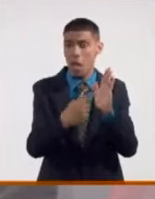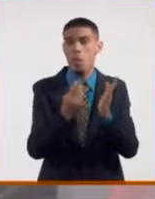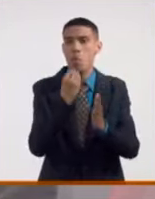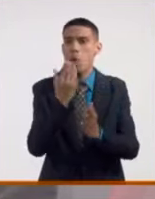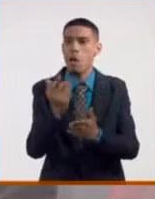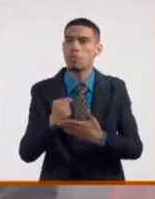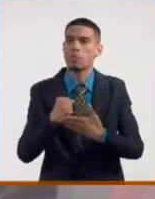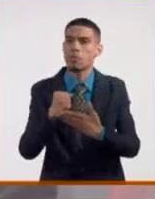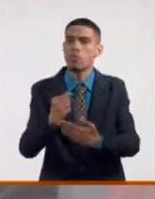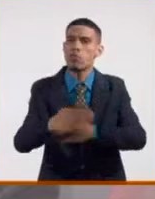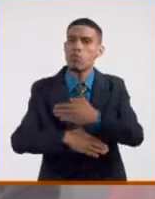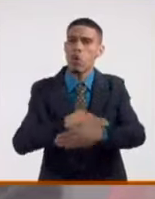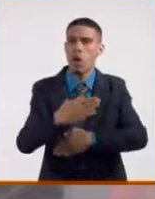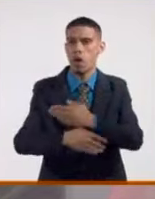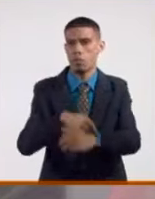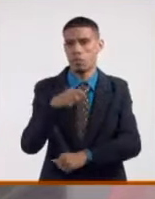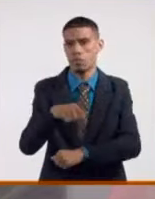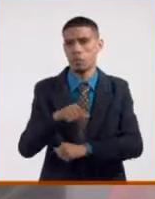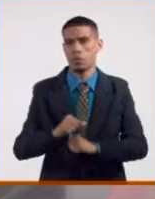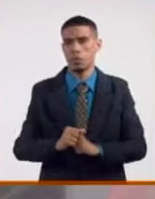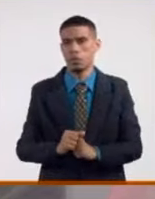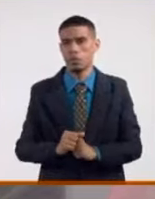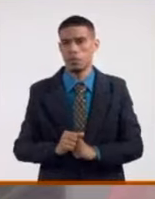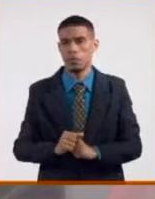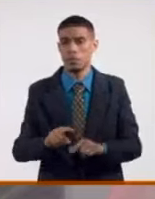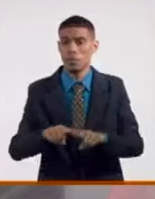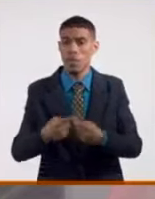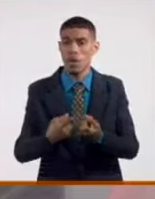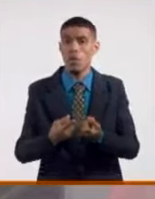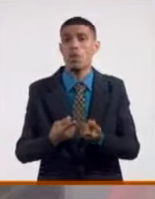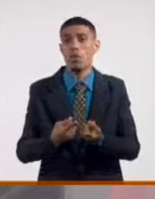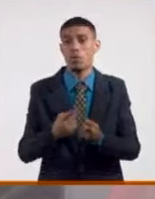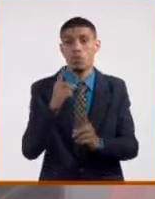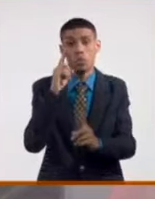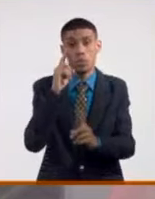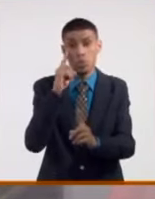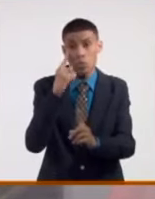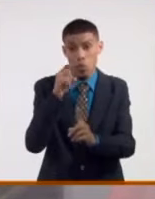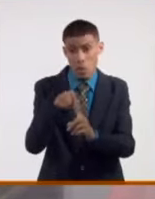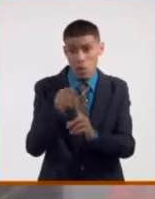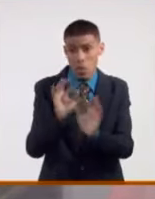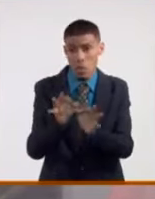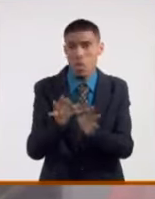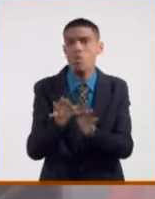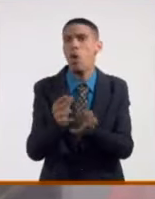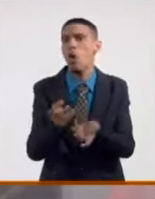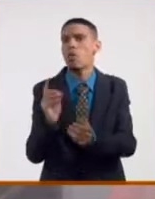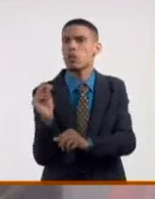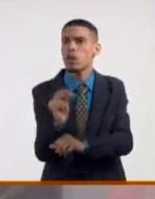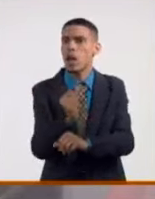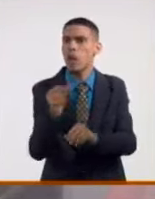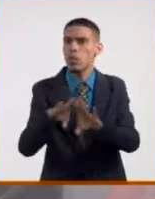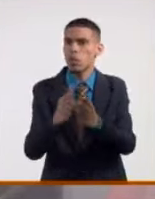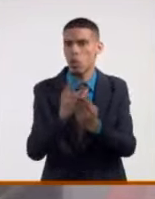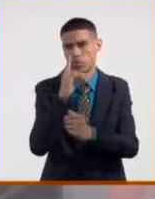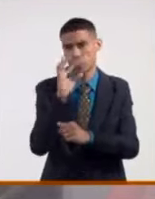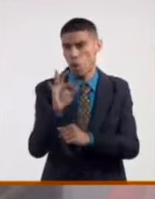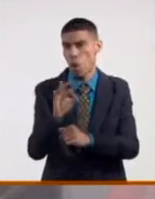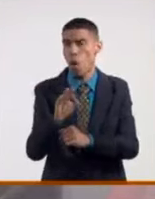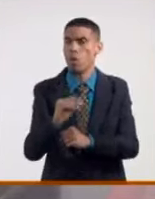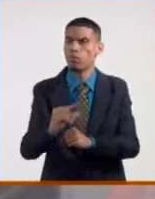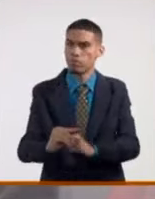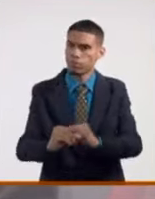algunos de los problemas que tenemos hoy pero el sentido es eh una visión de mediano plazo eh poder ir corrigiendo esta estas